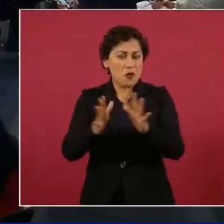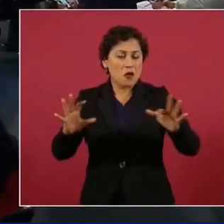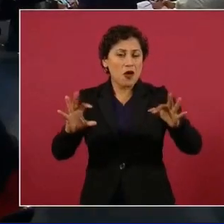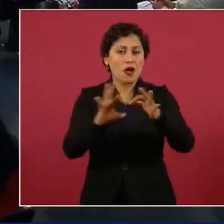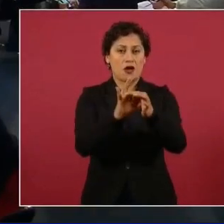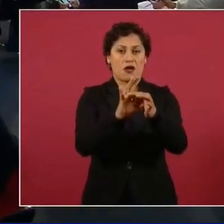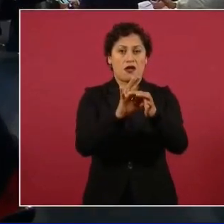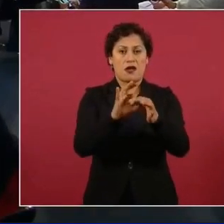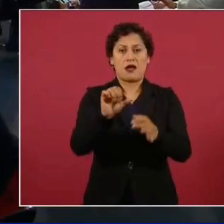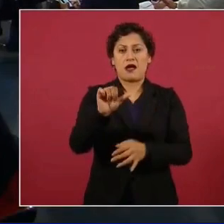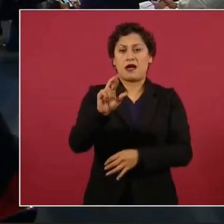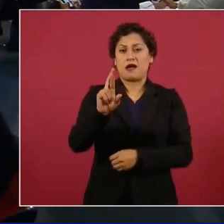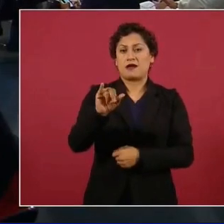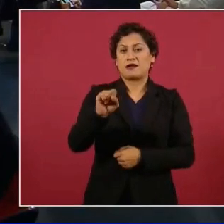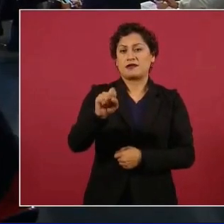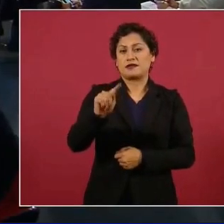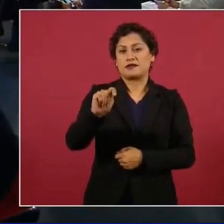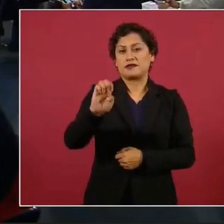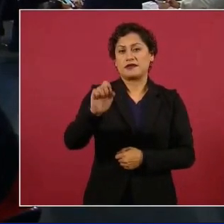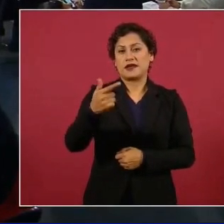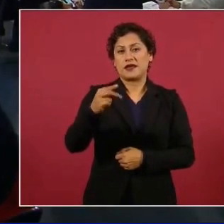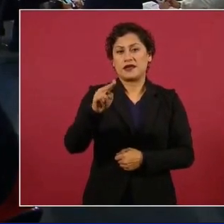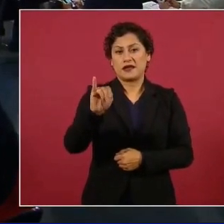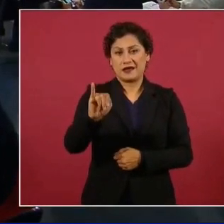pues de toda esta política.